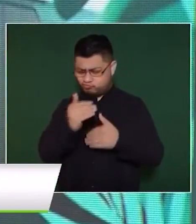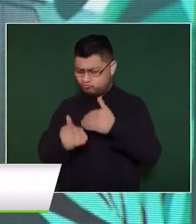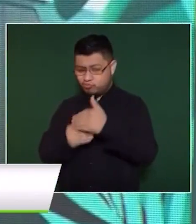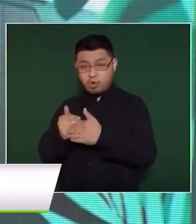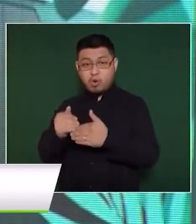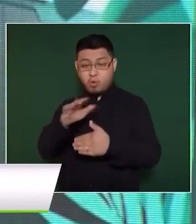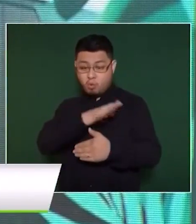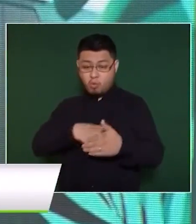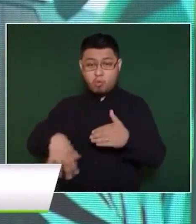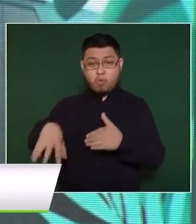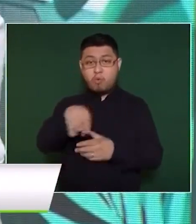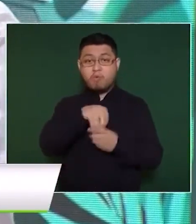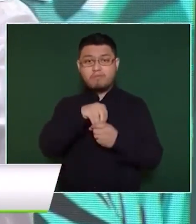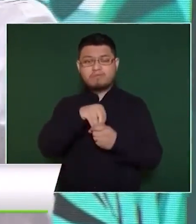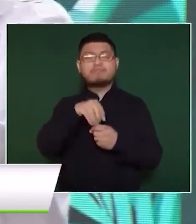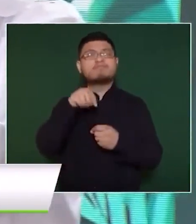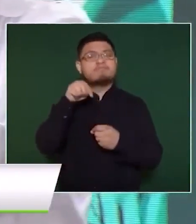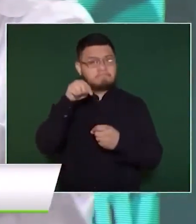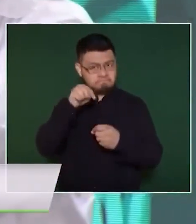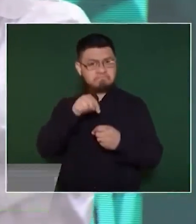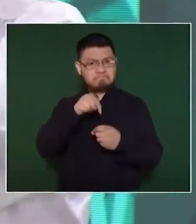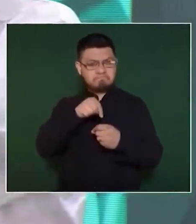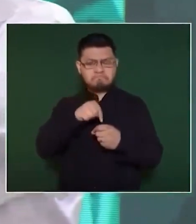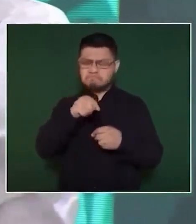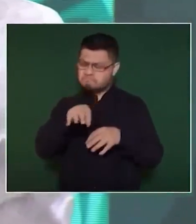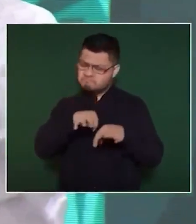Magna No